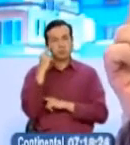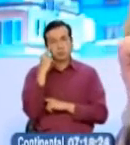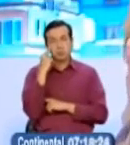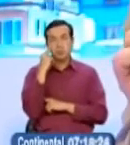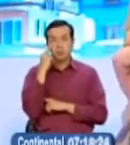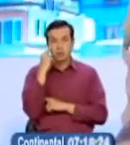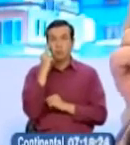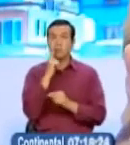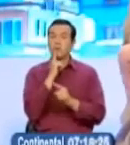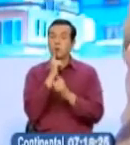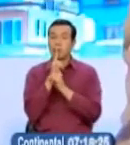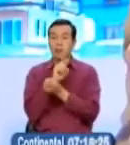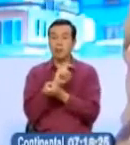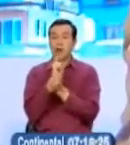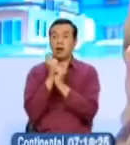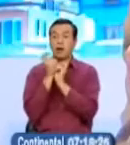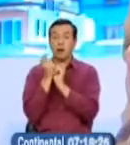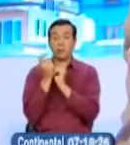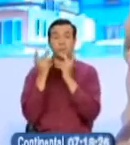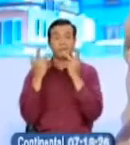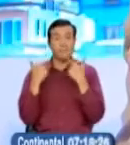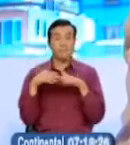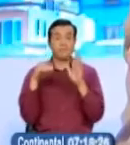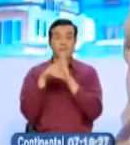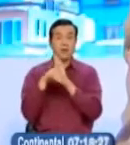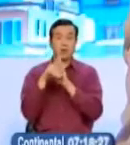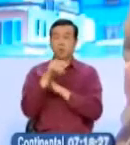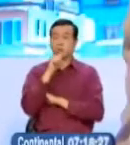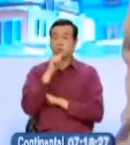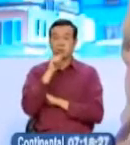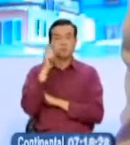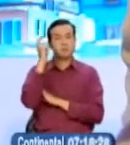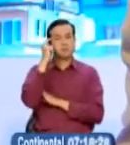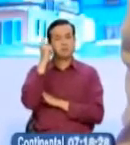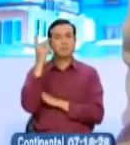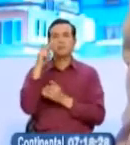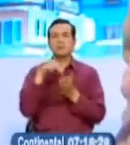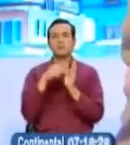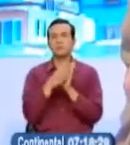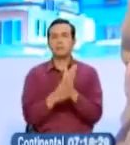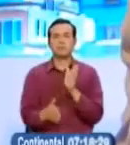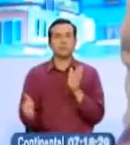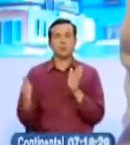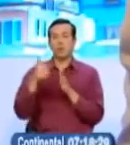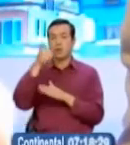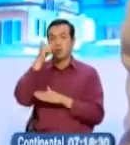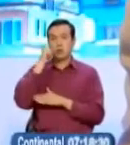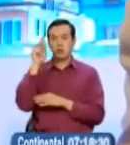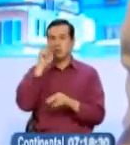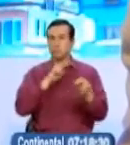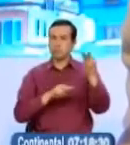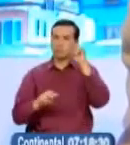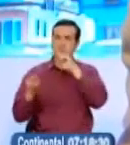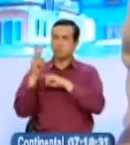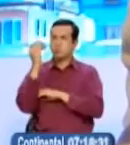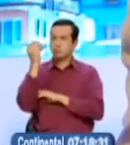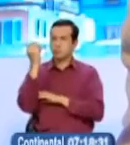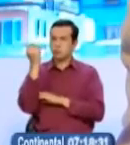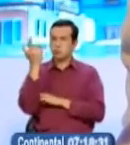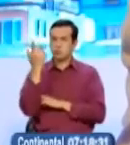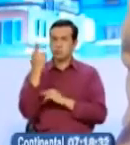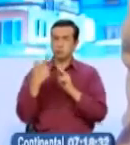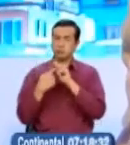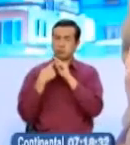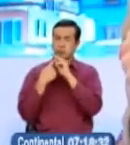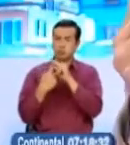prudencia y ese ligero cambio de comportamiento en el sector financiero privado. Y es el siguiente. Ayer estaba observando los